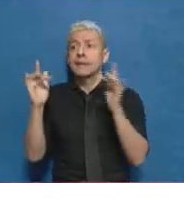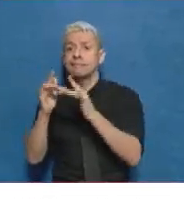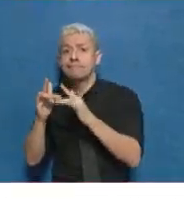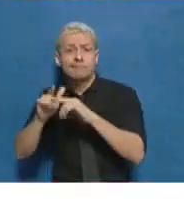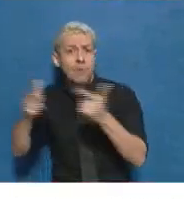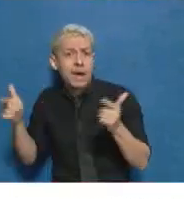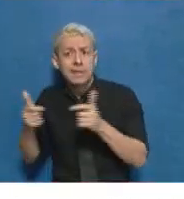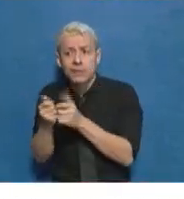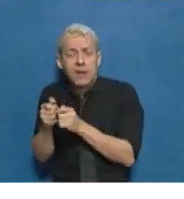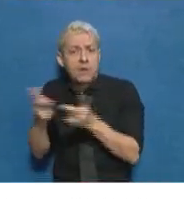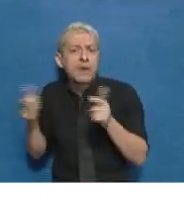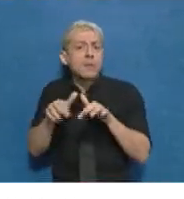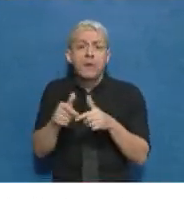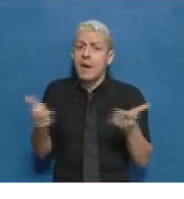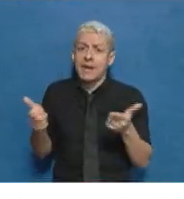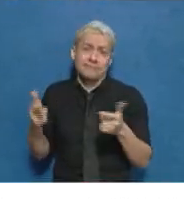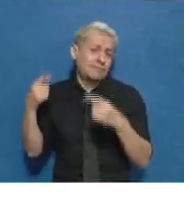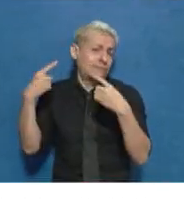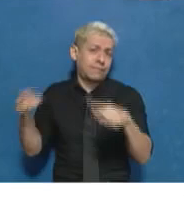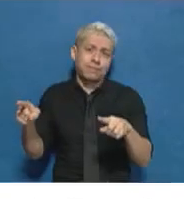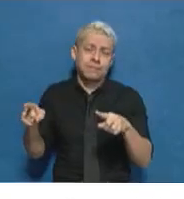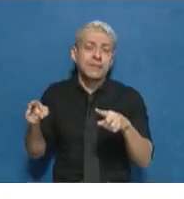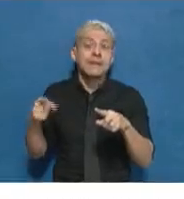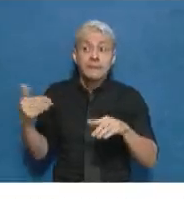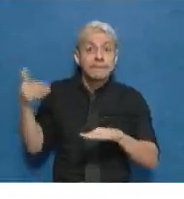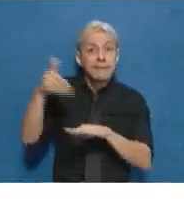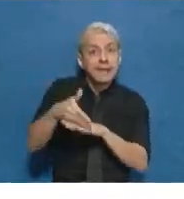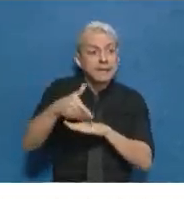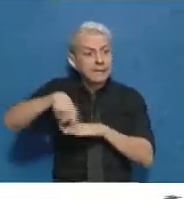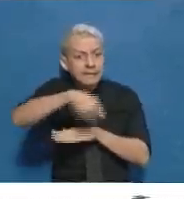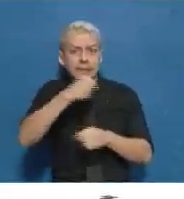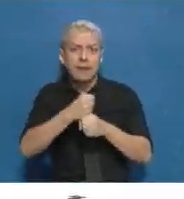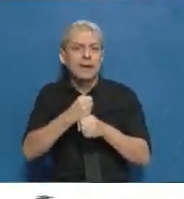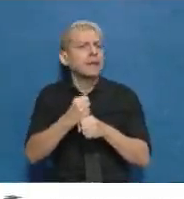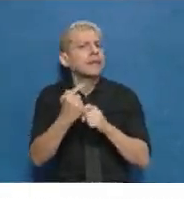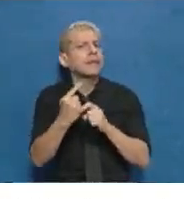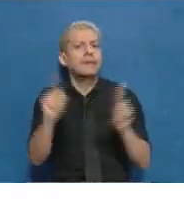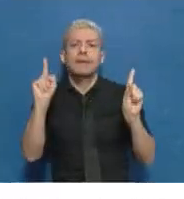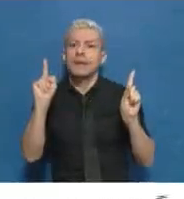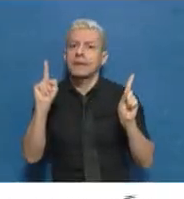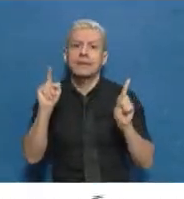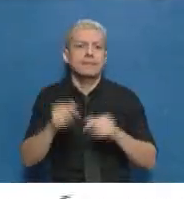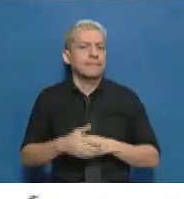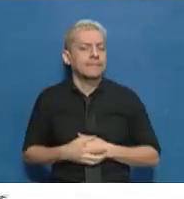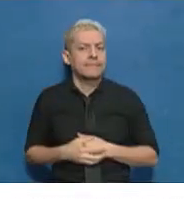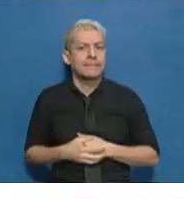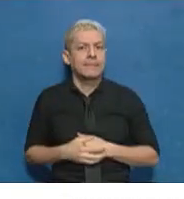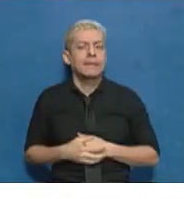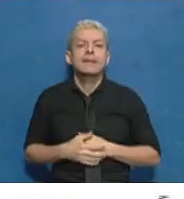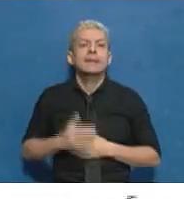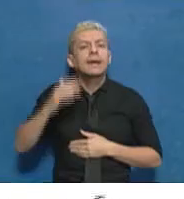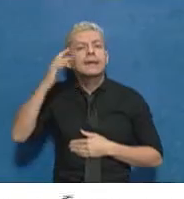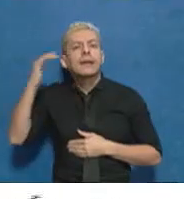conectividad, su celular, su computadora, entonces venir acá es otra cosa, una cosa diferente para ellos. Que extrañaba mucho